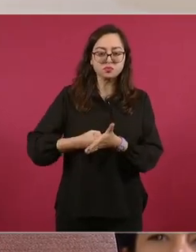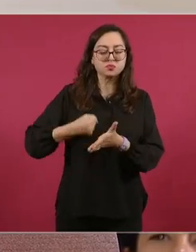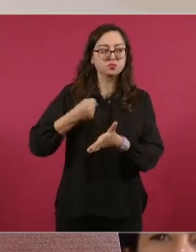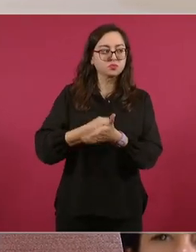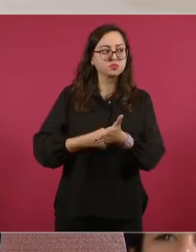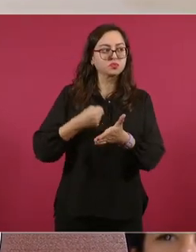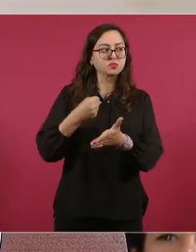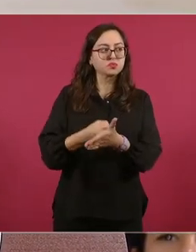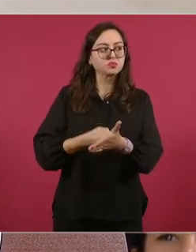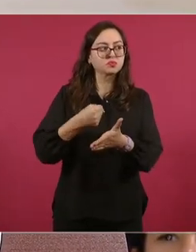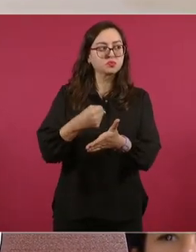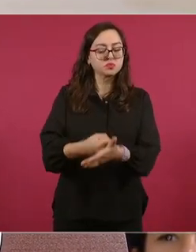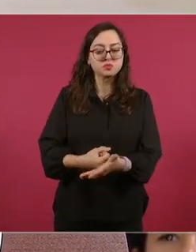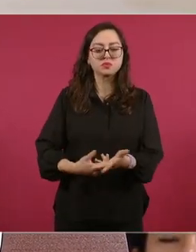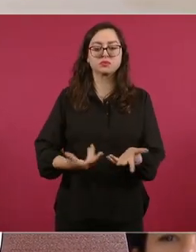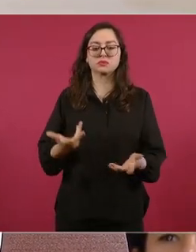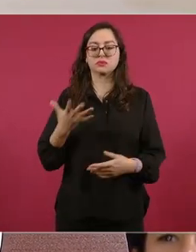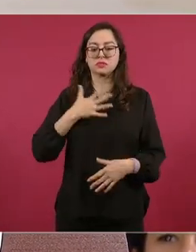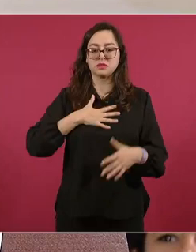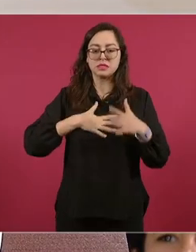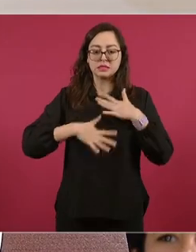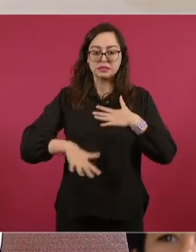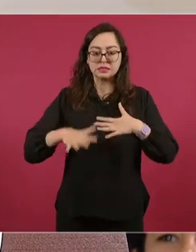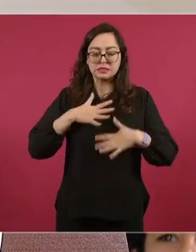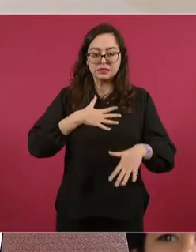fatigas, de los cuales,